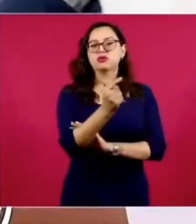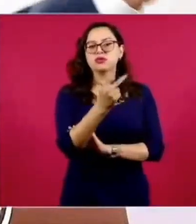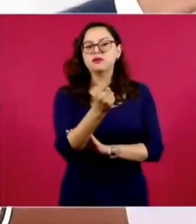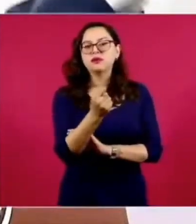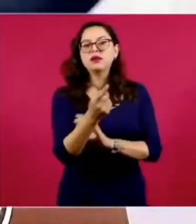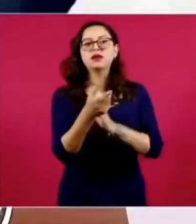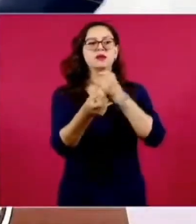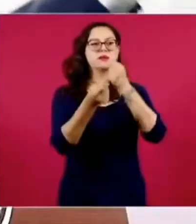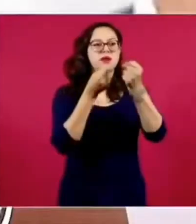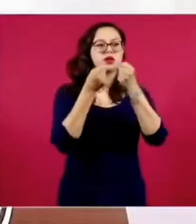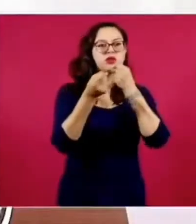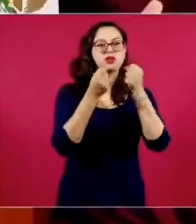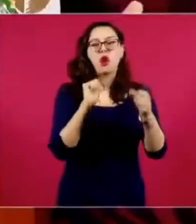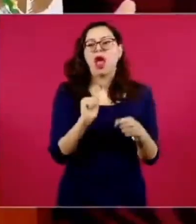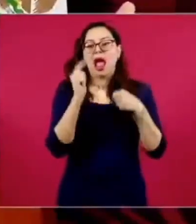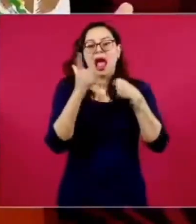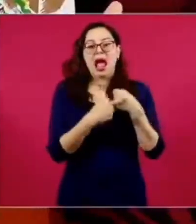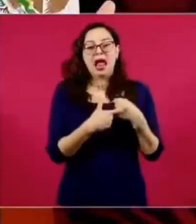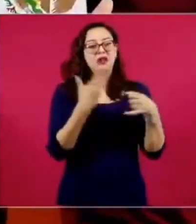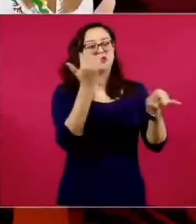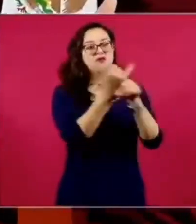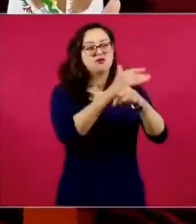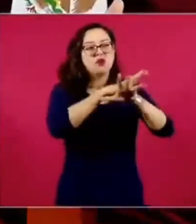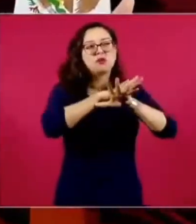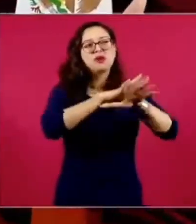informaran al pueblo de Estados Unidos?